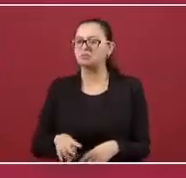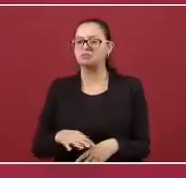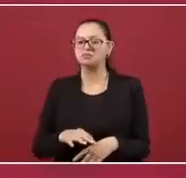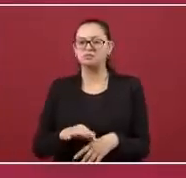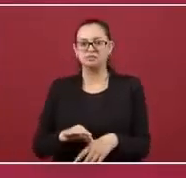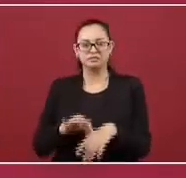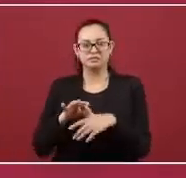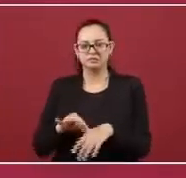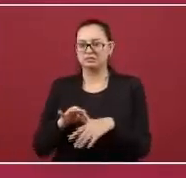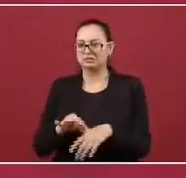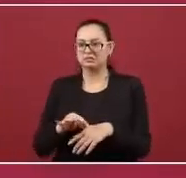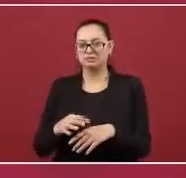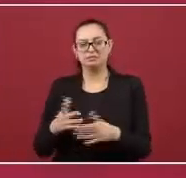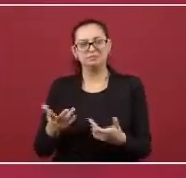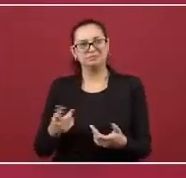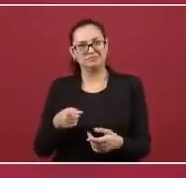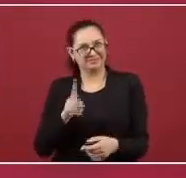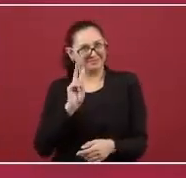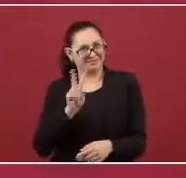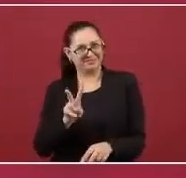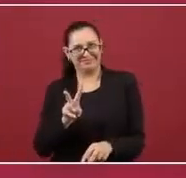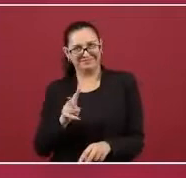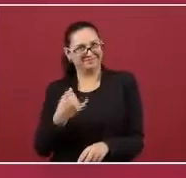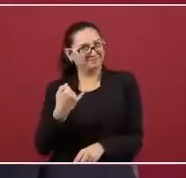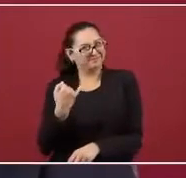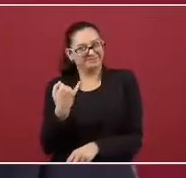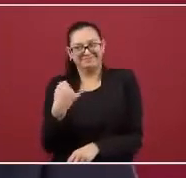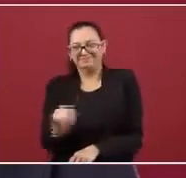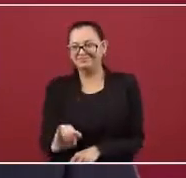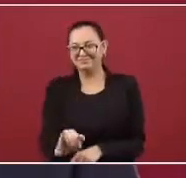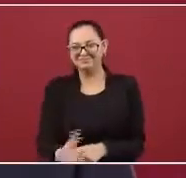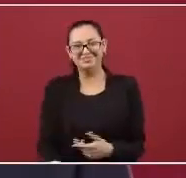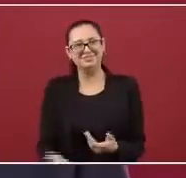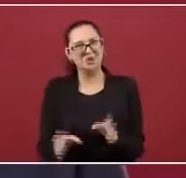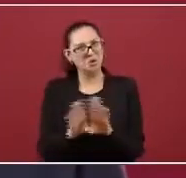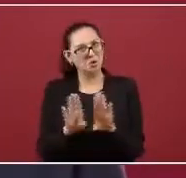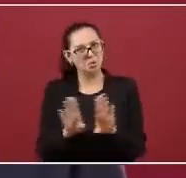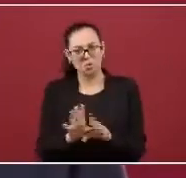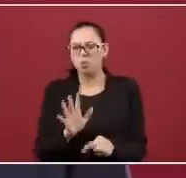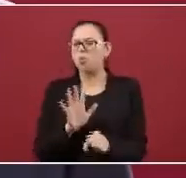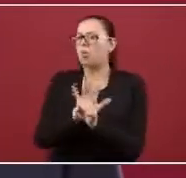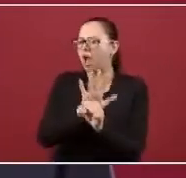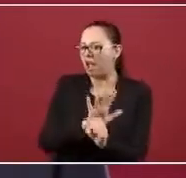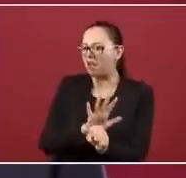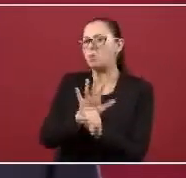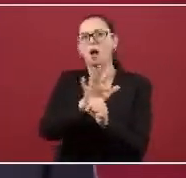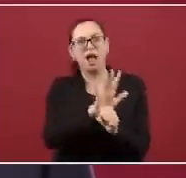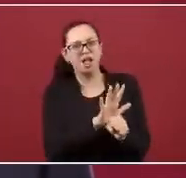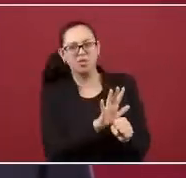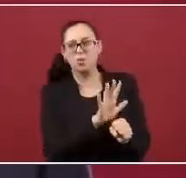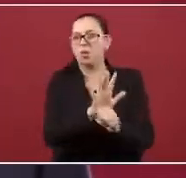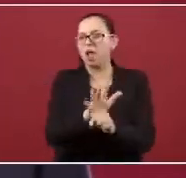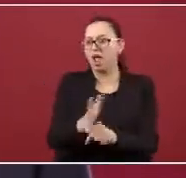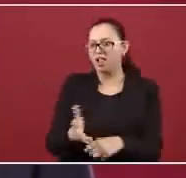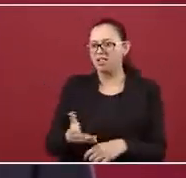un insulto a la inteligencia. Y me decían, ¿cuáles? ¿Cuáles?